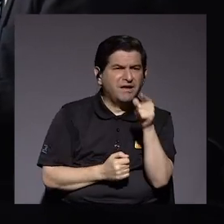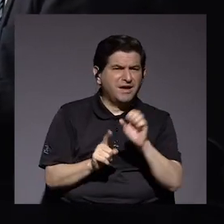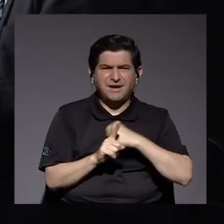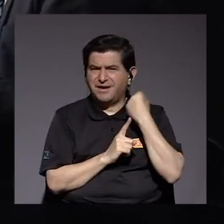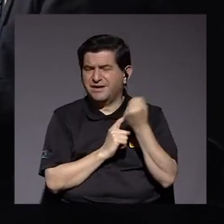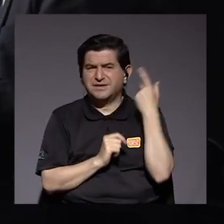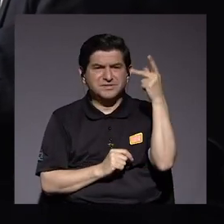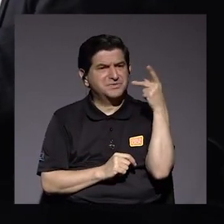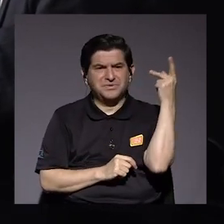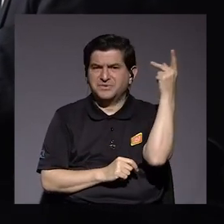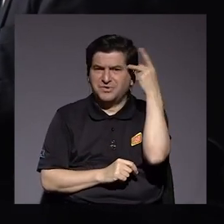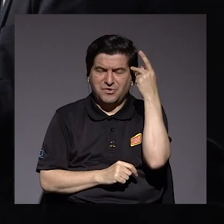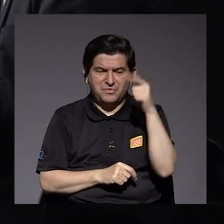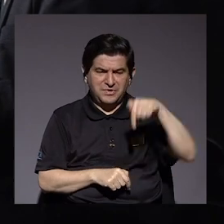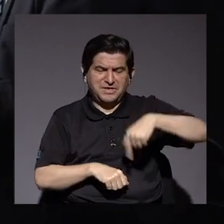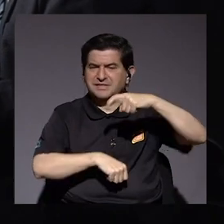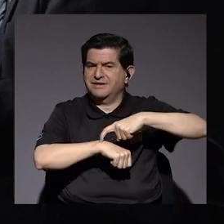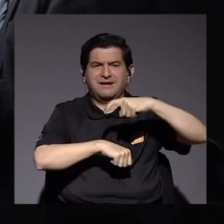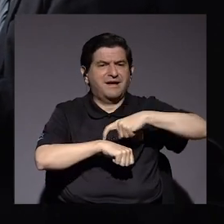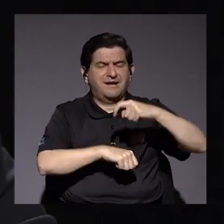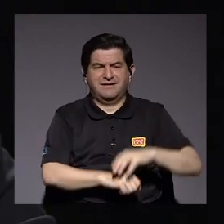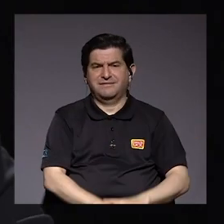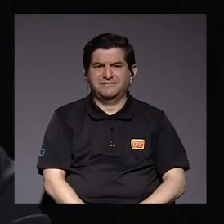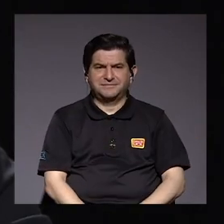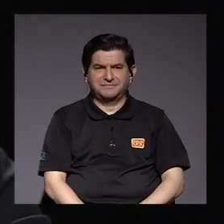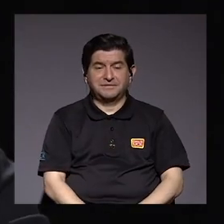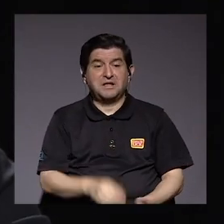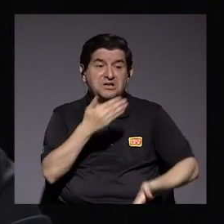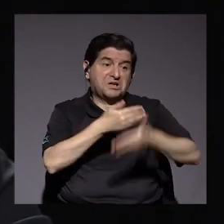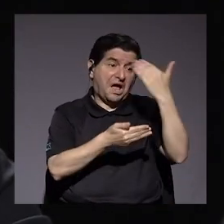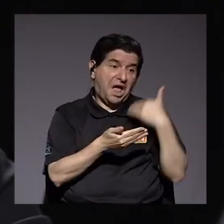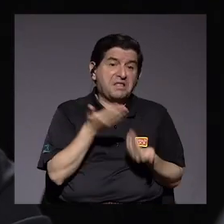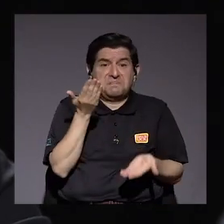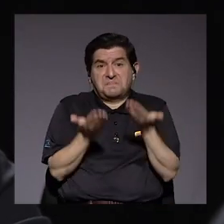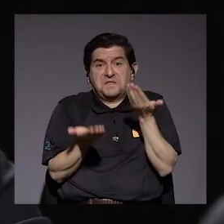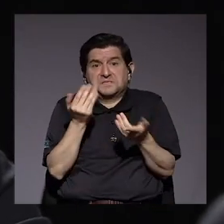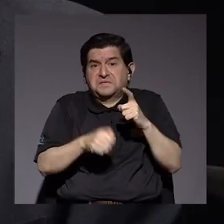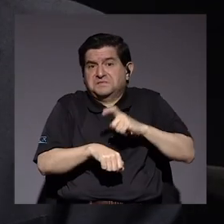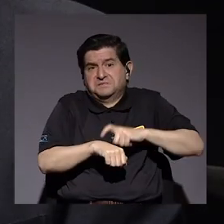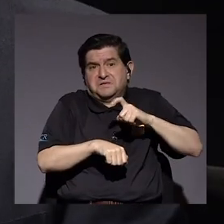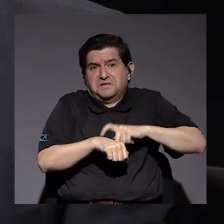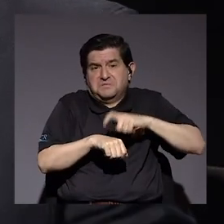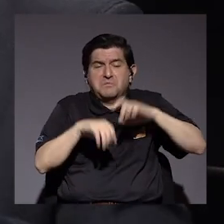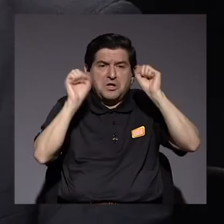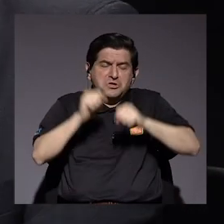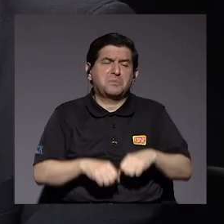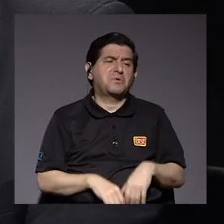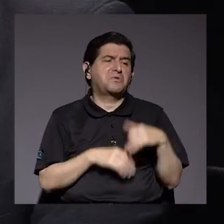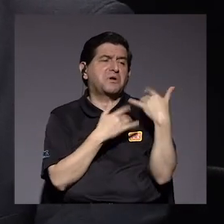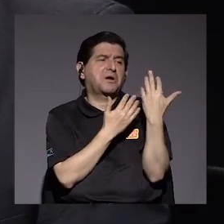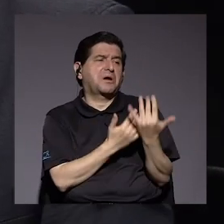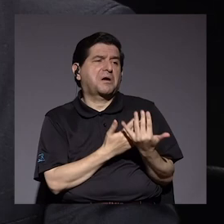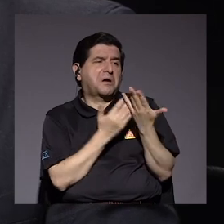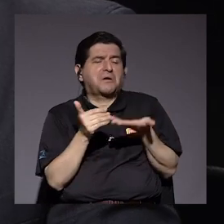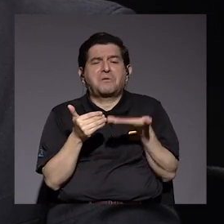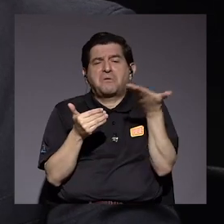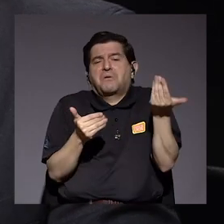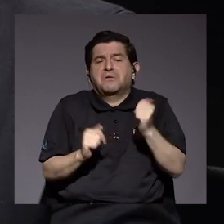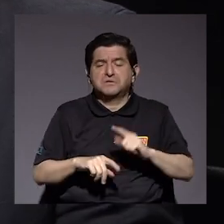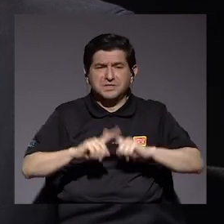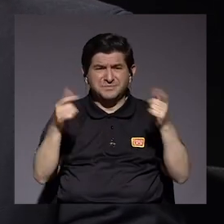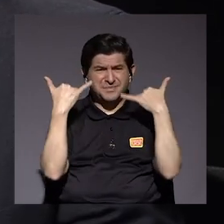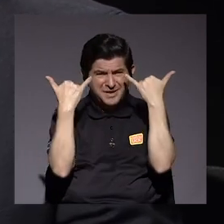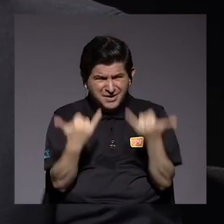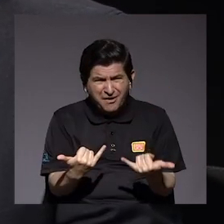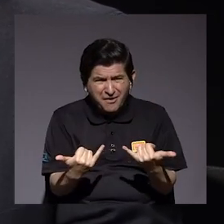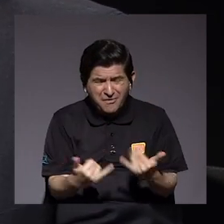es la política de nuestro tiempo no fue antes en algún momento en que se podía para engañar algunas cosas